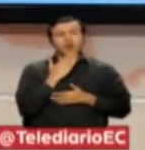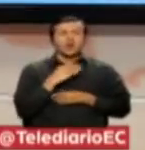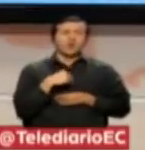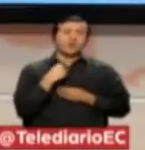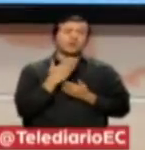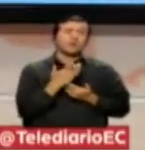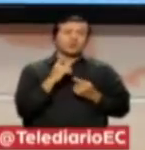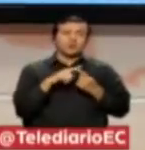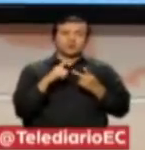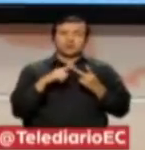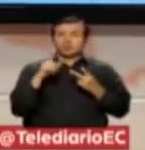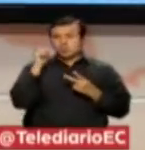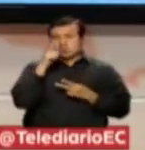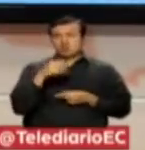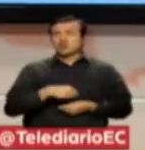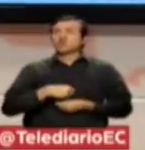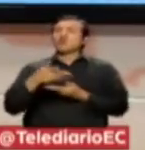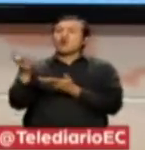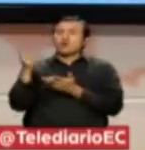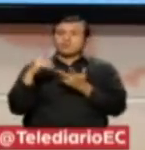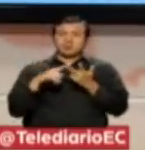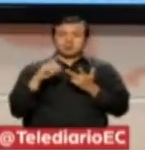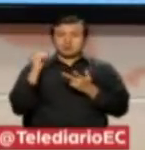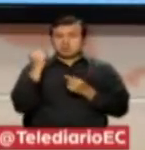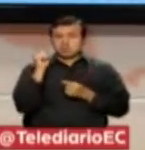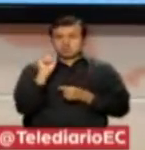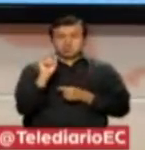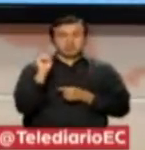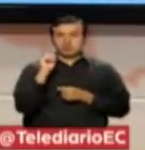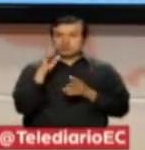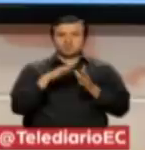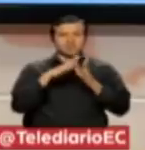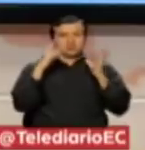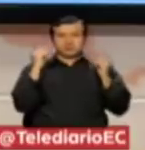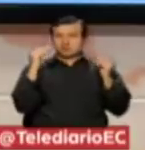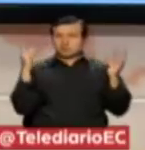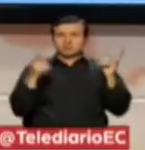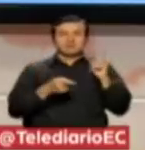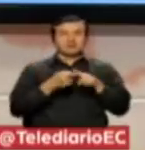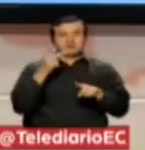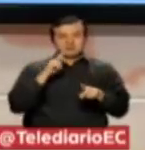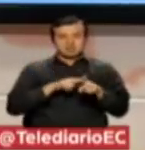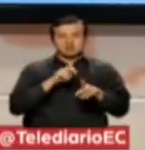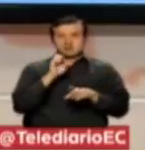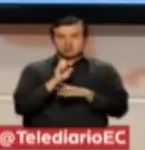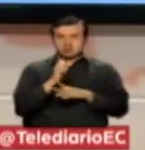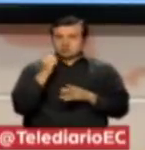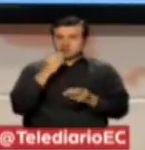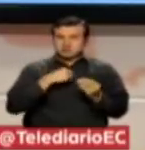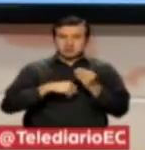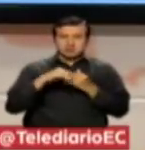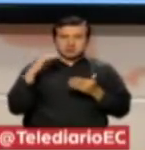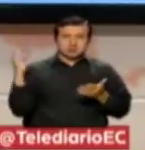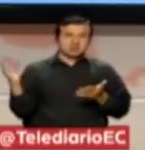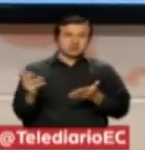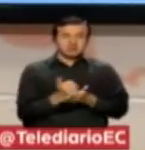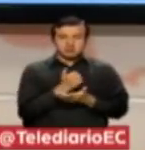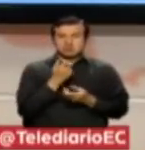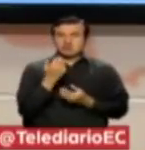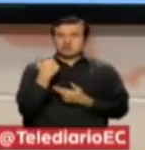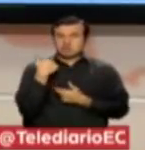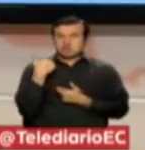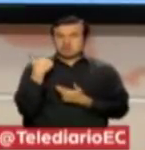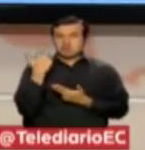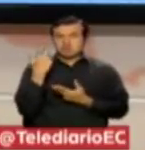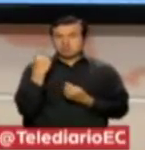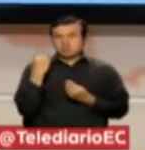es echar la pelota a la Fiscalía, ni es poco dinero, Eduardo. Es mucho dinero y es la primera vez que el Ecuador pega un golpe tan fuerte para recibir el dinero que le corresponde